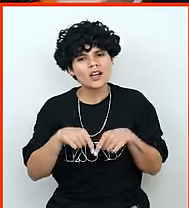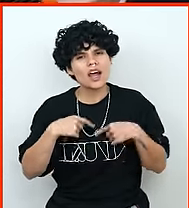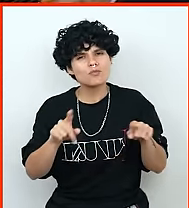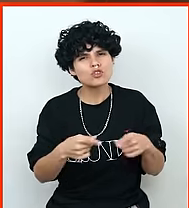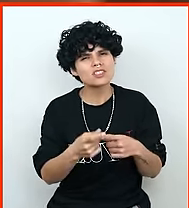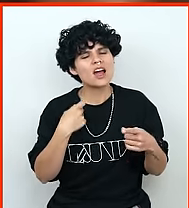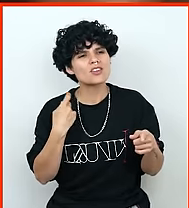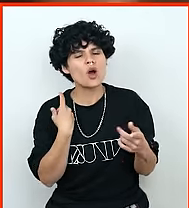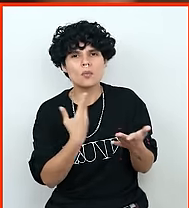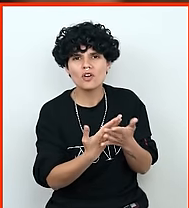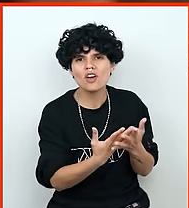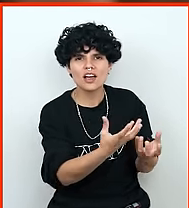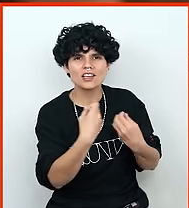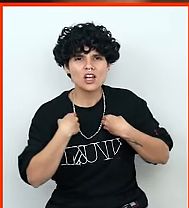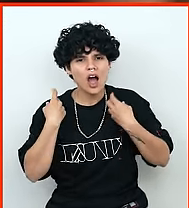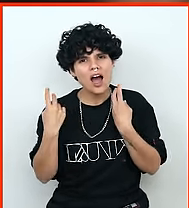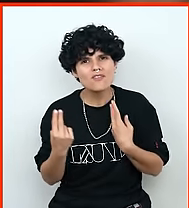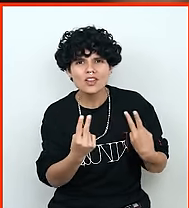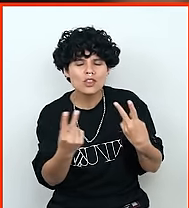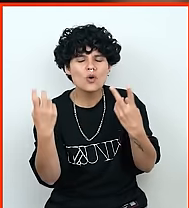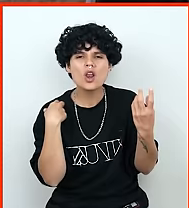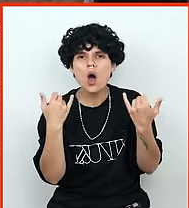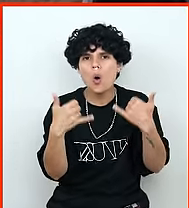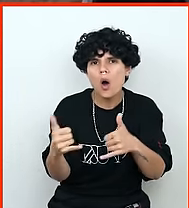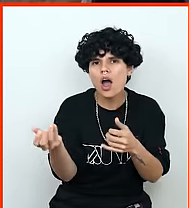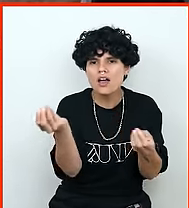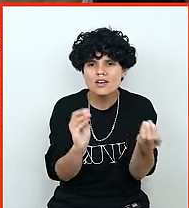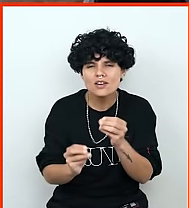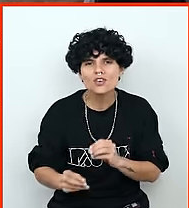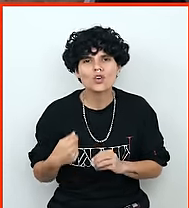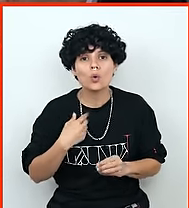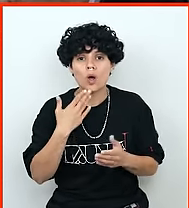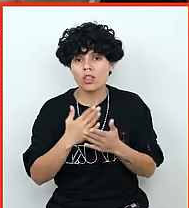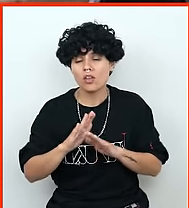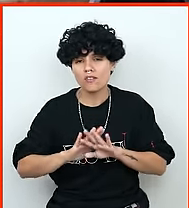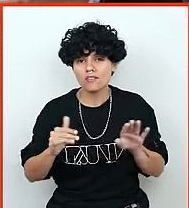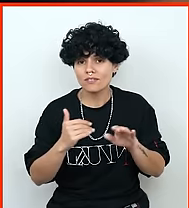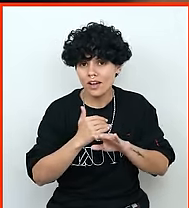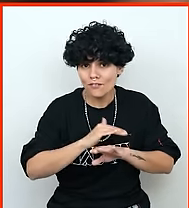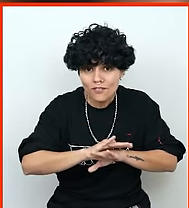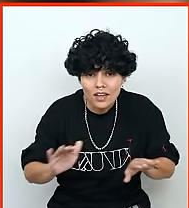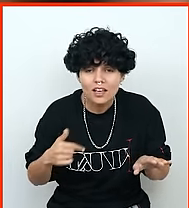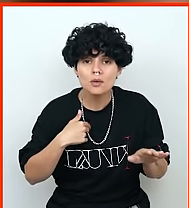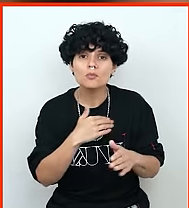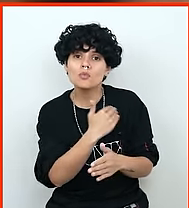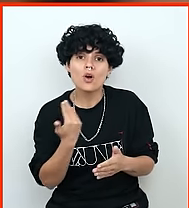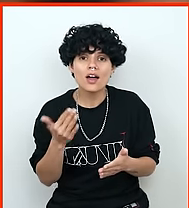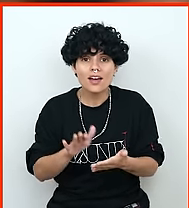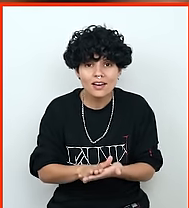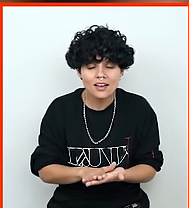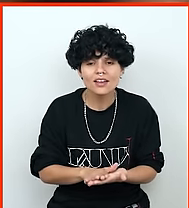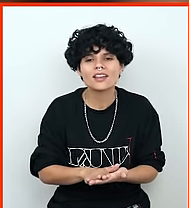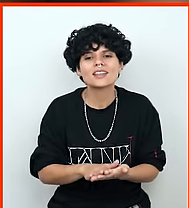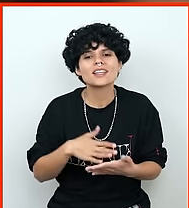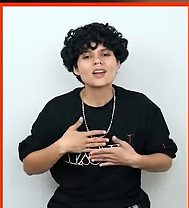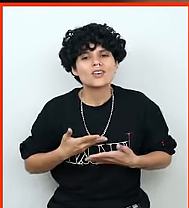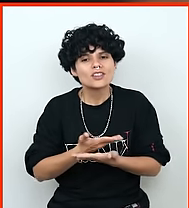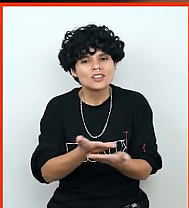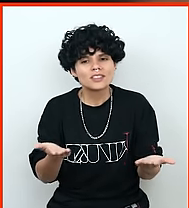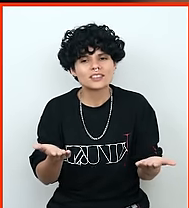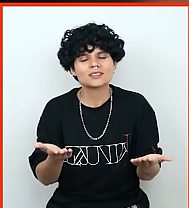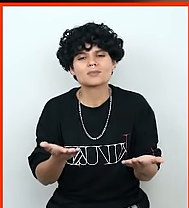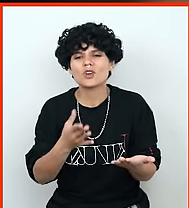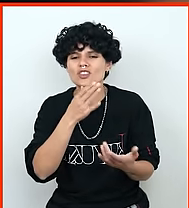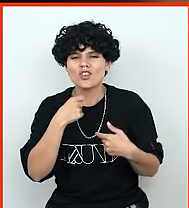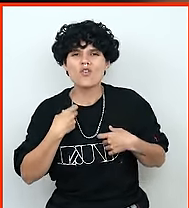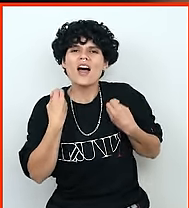esto de la música, como que, y siento que quiero ayudar. Si algo puedo hacer antes de irme a este plano, quiero dejar cosas quizás para cuando yo no esté, a lo